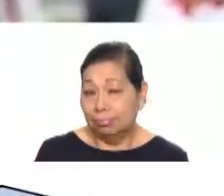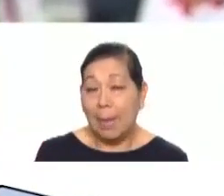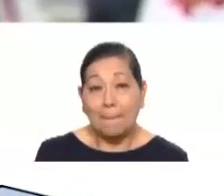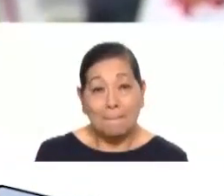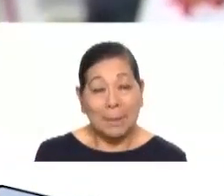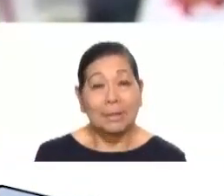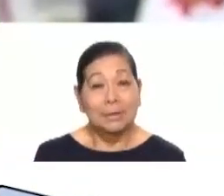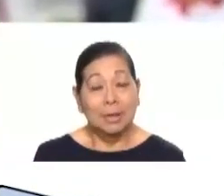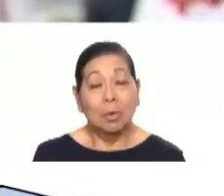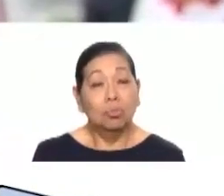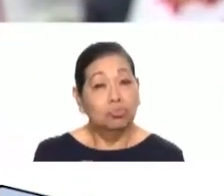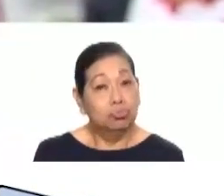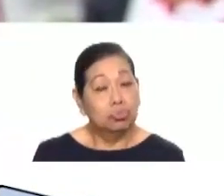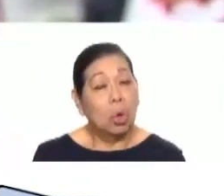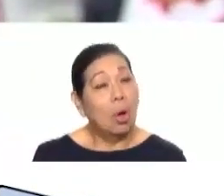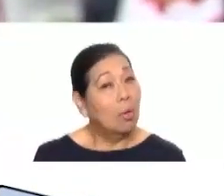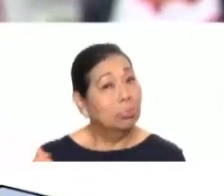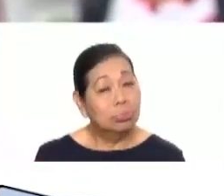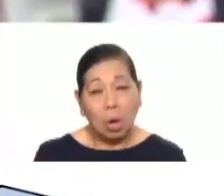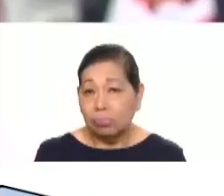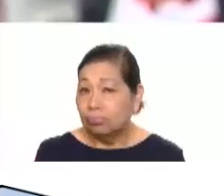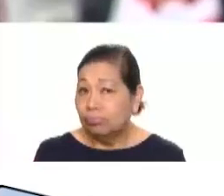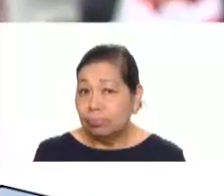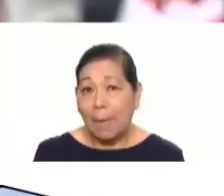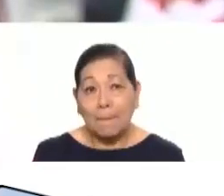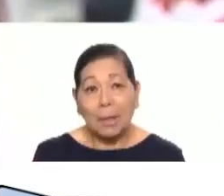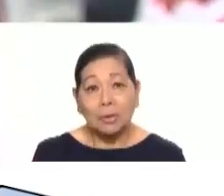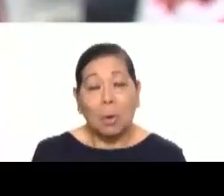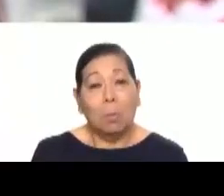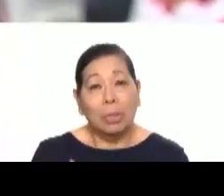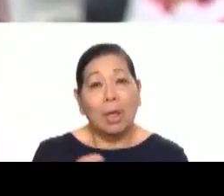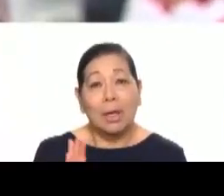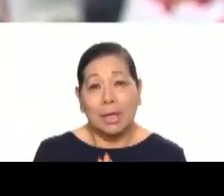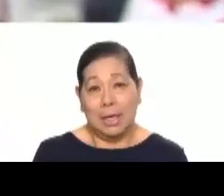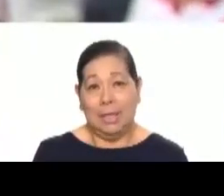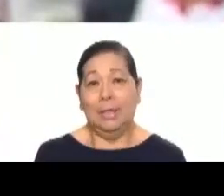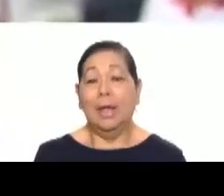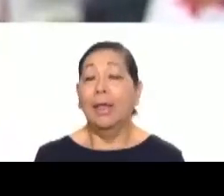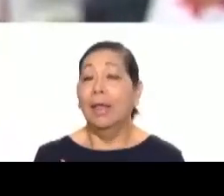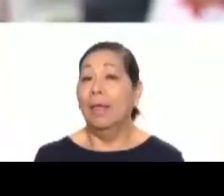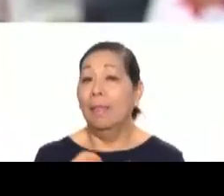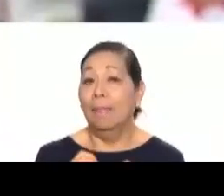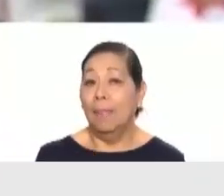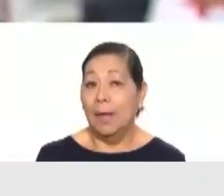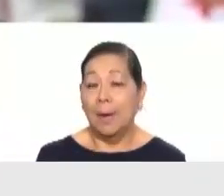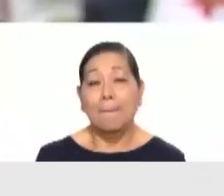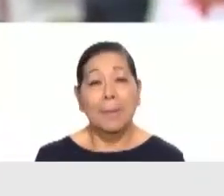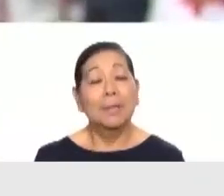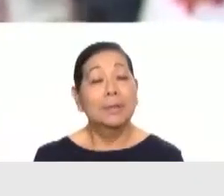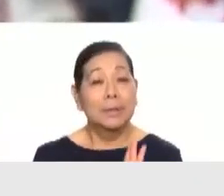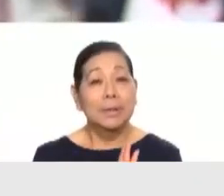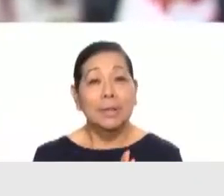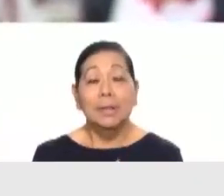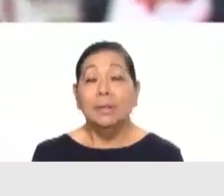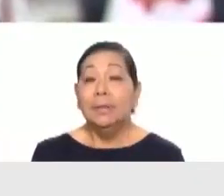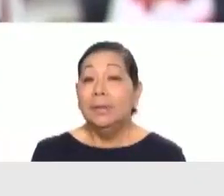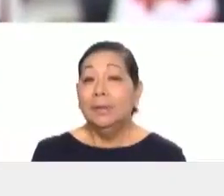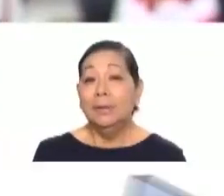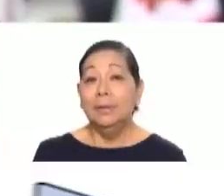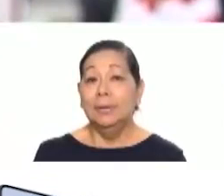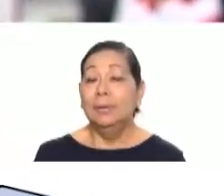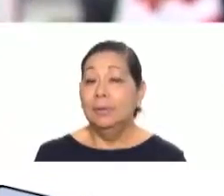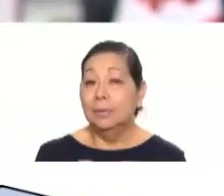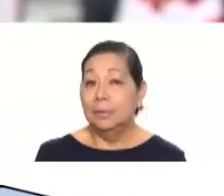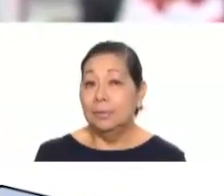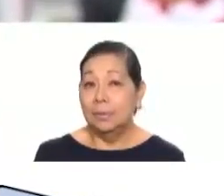quienes están haciendo un trabajo rápido y efectivo para poder garantizar y otorgar esas facultades legislativas de tal manera de llevar